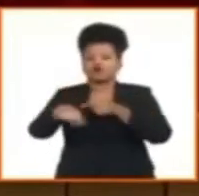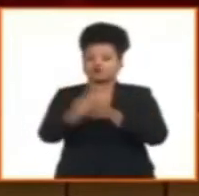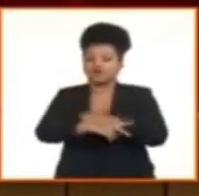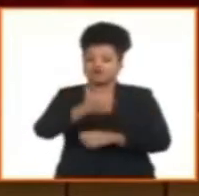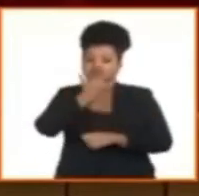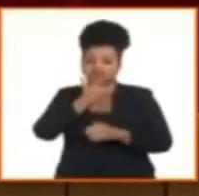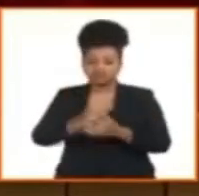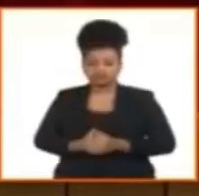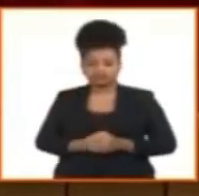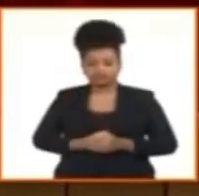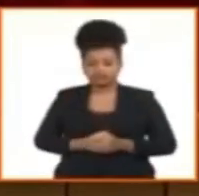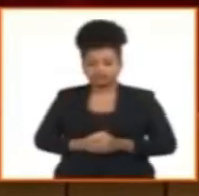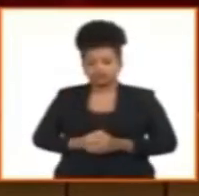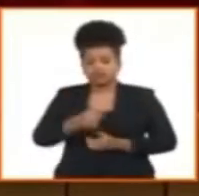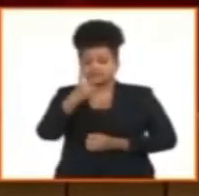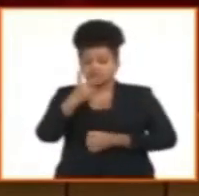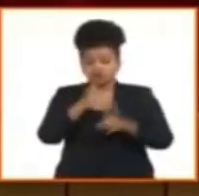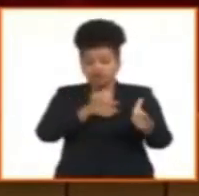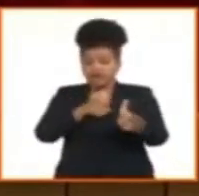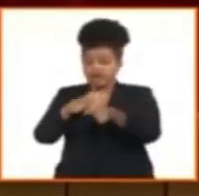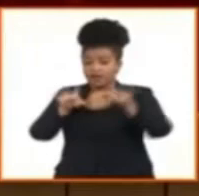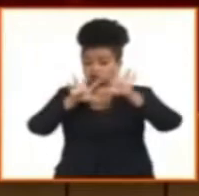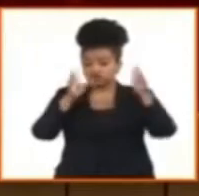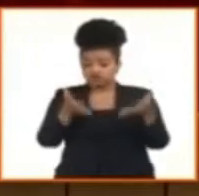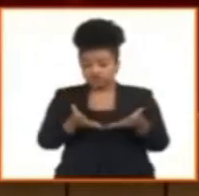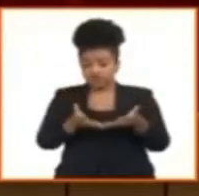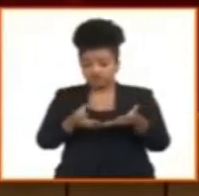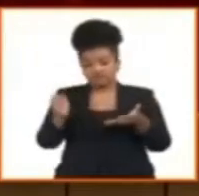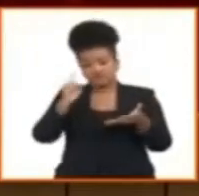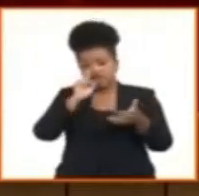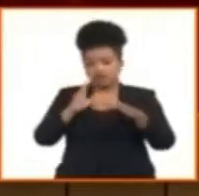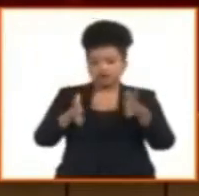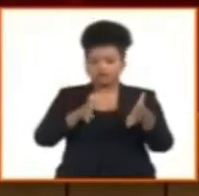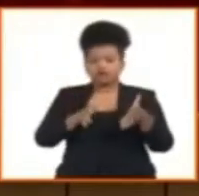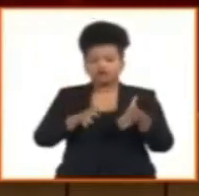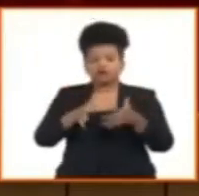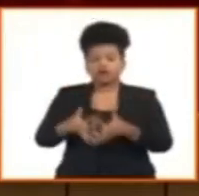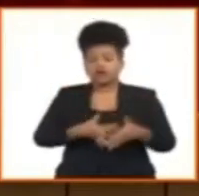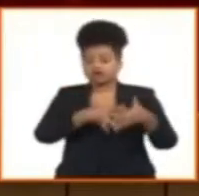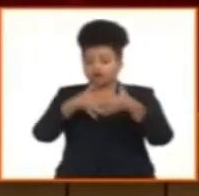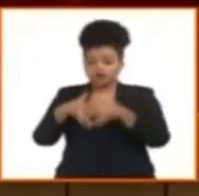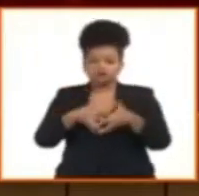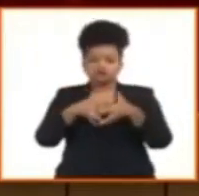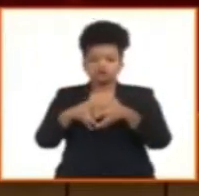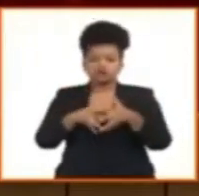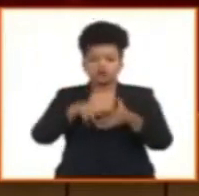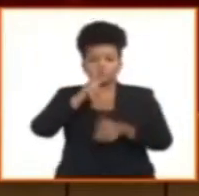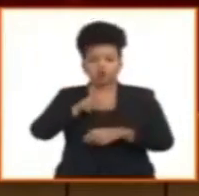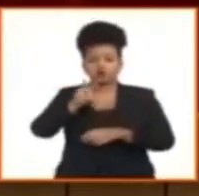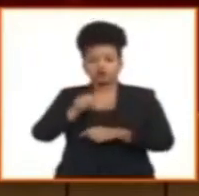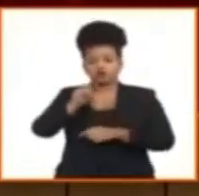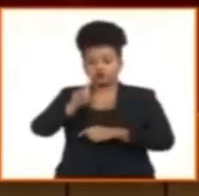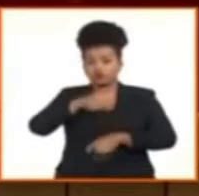Guerra Mundial hasta 2001, Estados Unidos inició 201 de los 248 conflictos armados en todo el